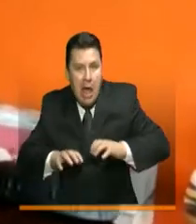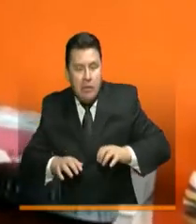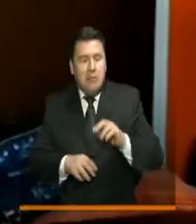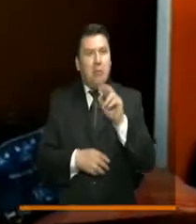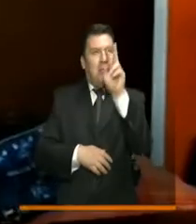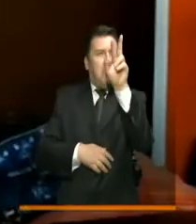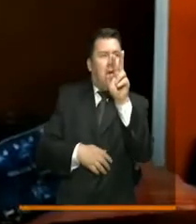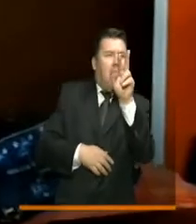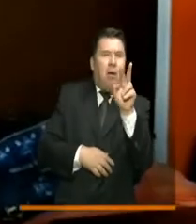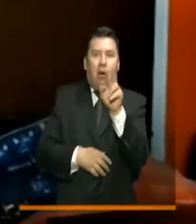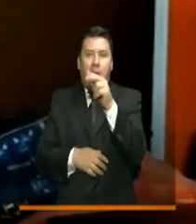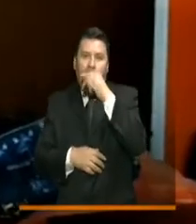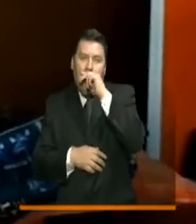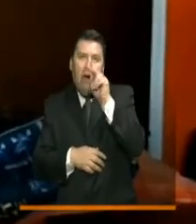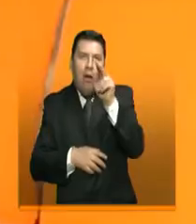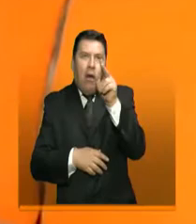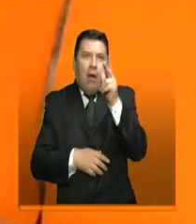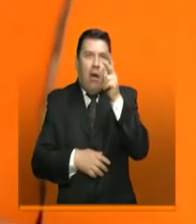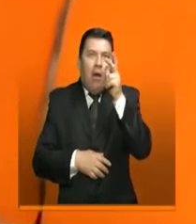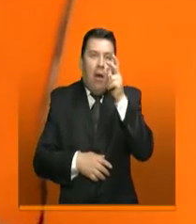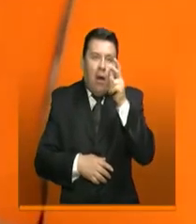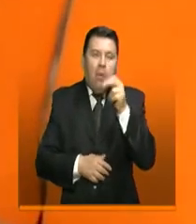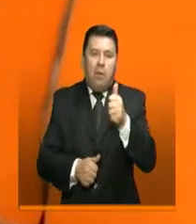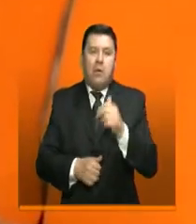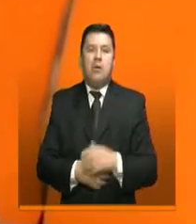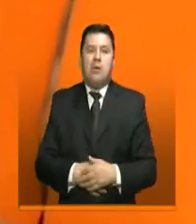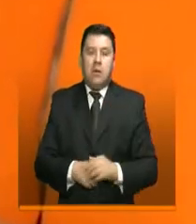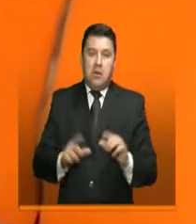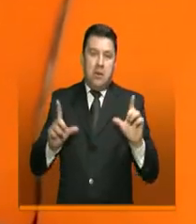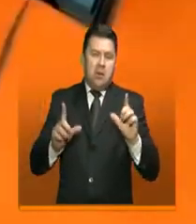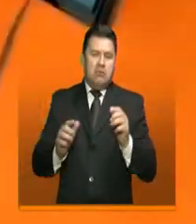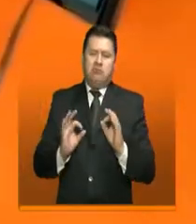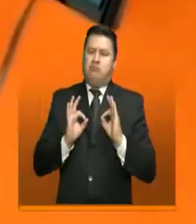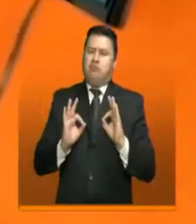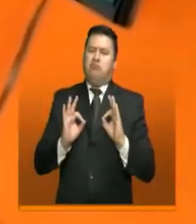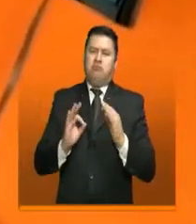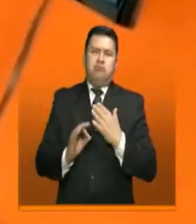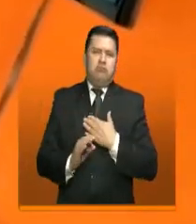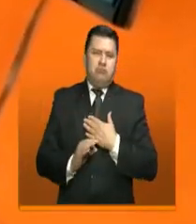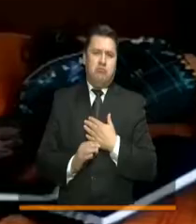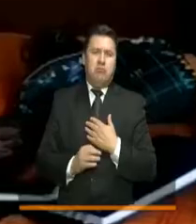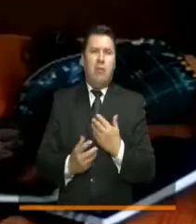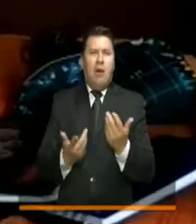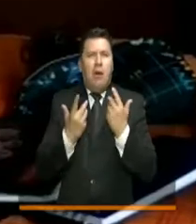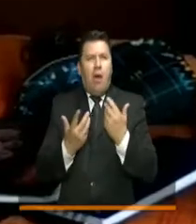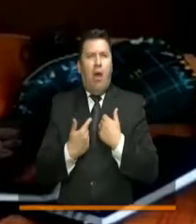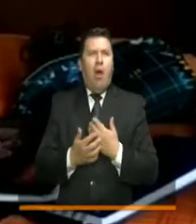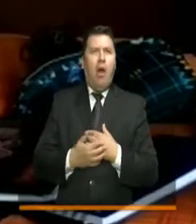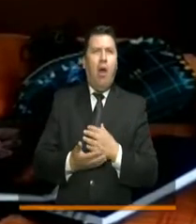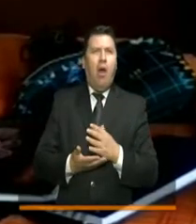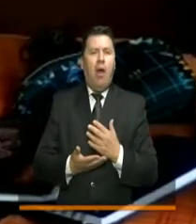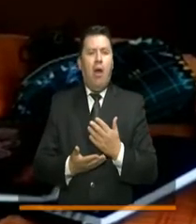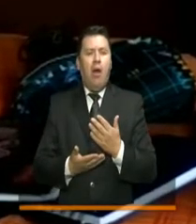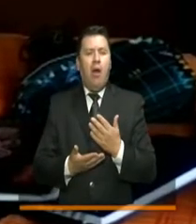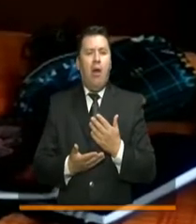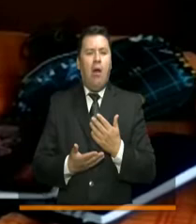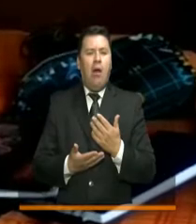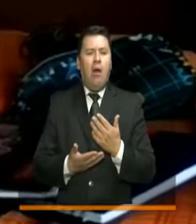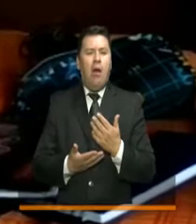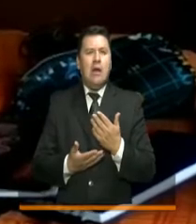lúdicas y pues hacen que los niños se enganchen con eso. El programa fue excelente porque nos enseñaron a prever